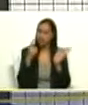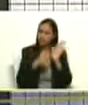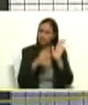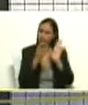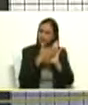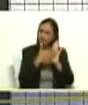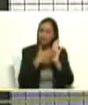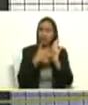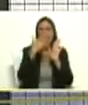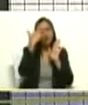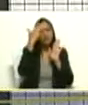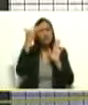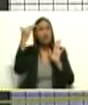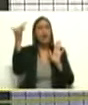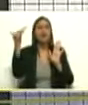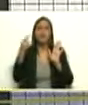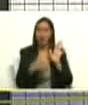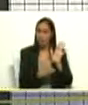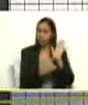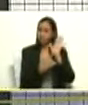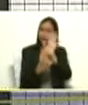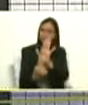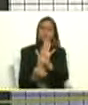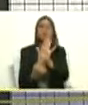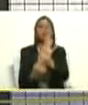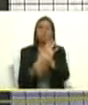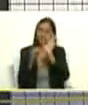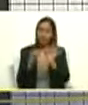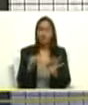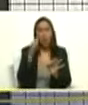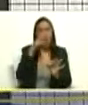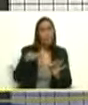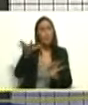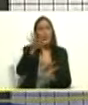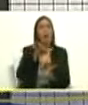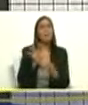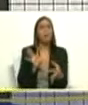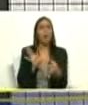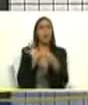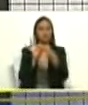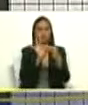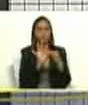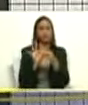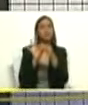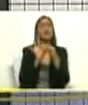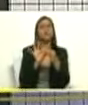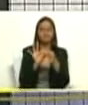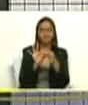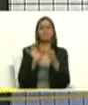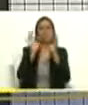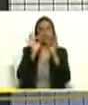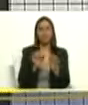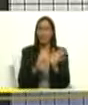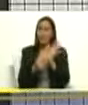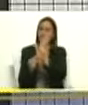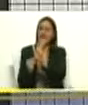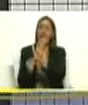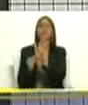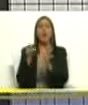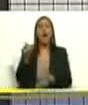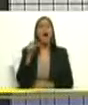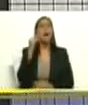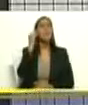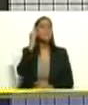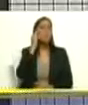estaremos diciéndole libertador como pueblo tu pueblo no te falló Bolívar tu patria hoy es libre